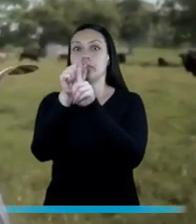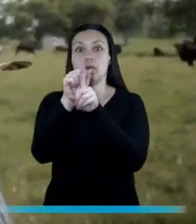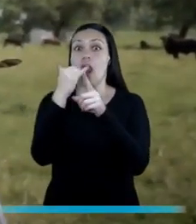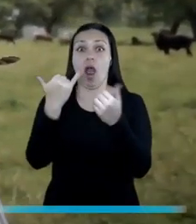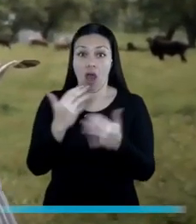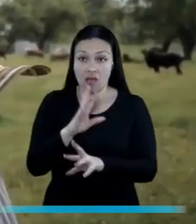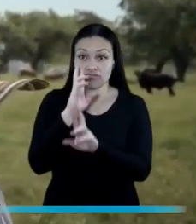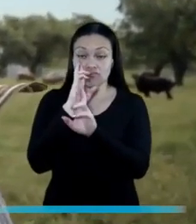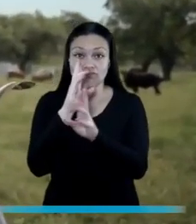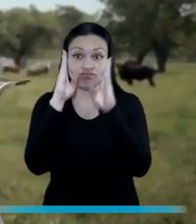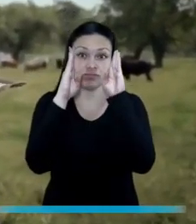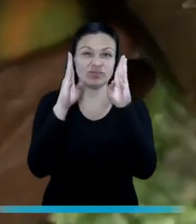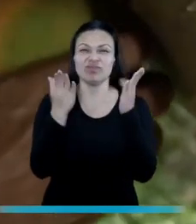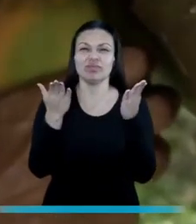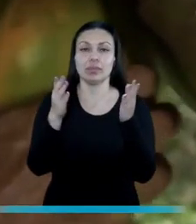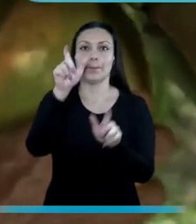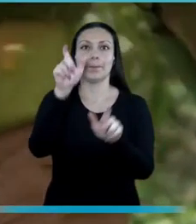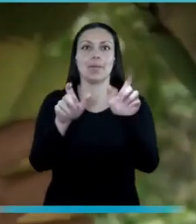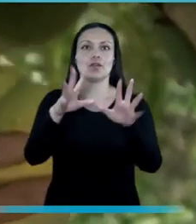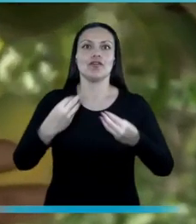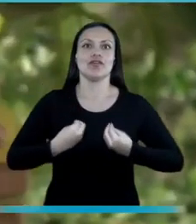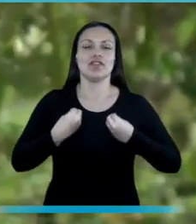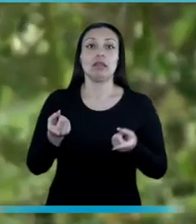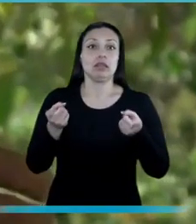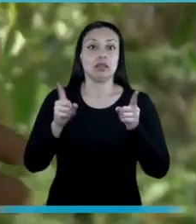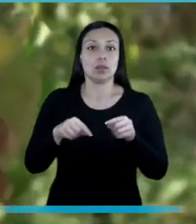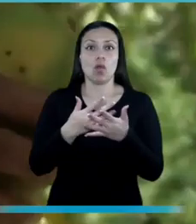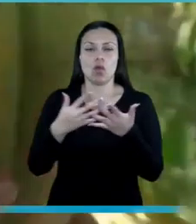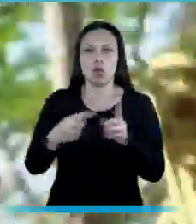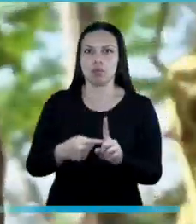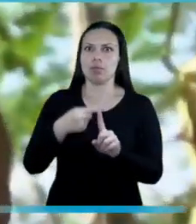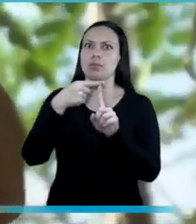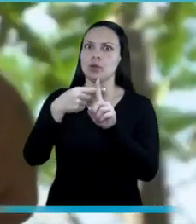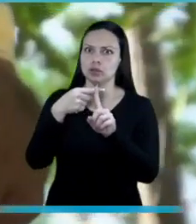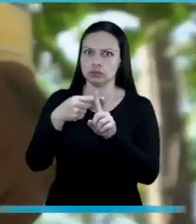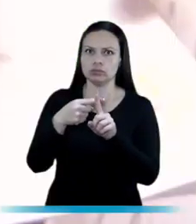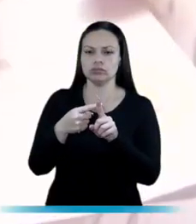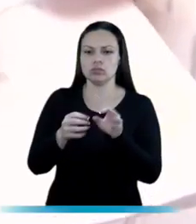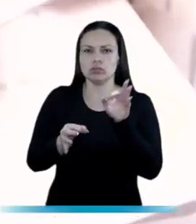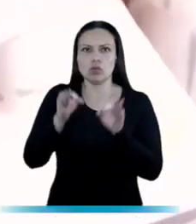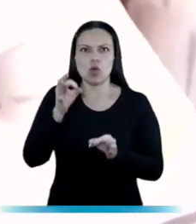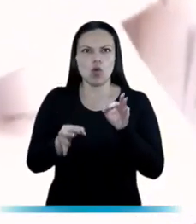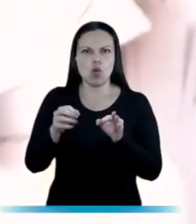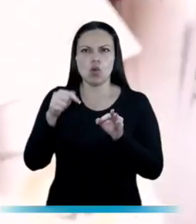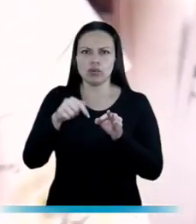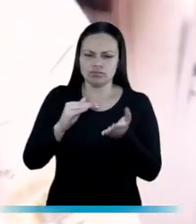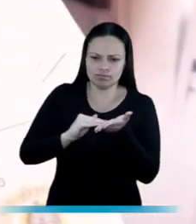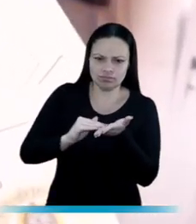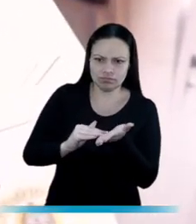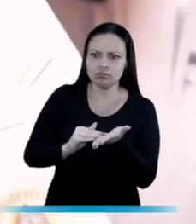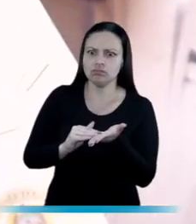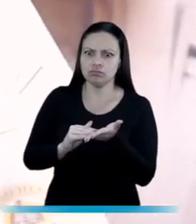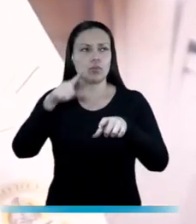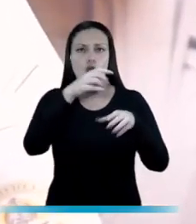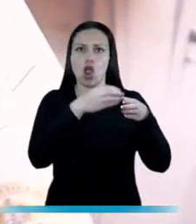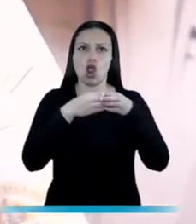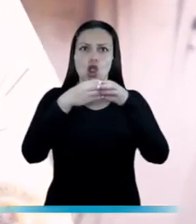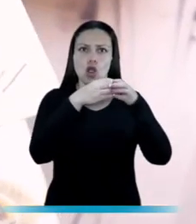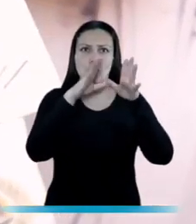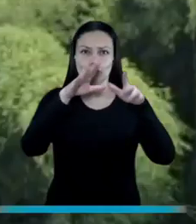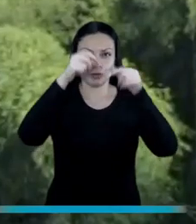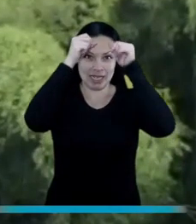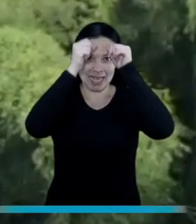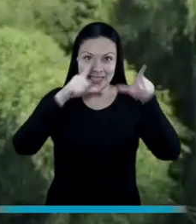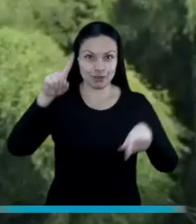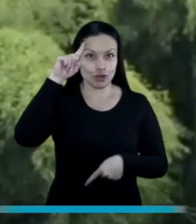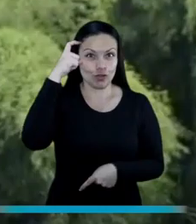valor al sujeto rural. En tercer lugar, el reconocimiento de los derechos campesinos. También ha resultado muy importante las acciones